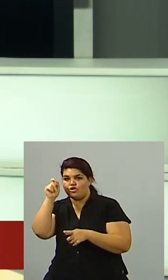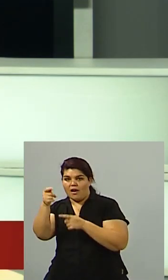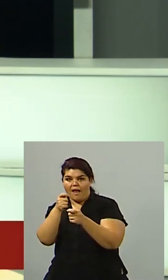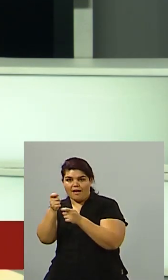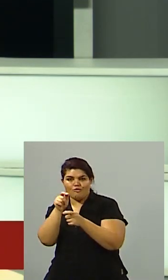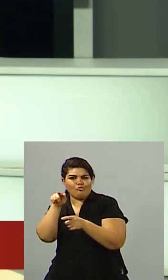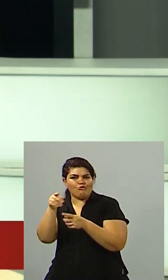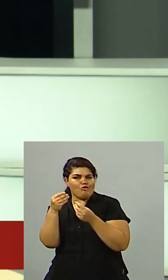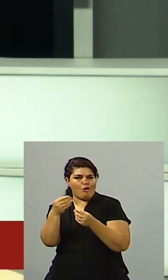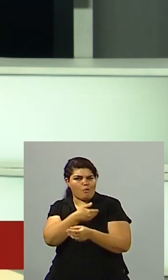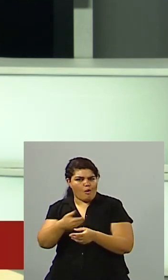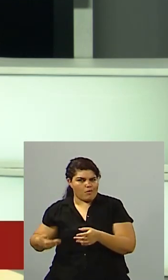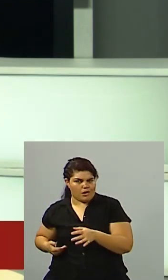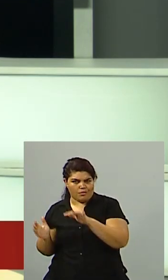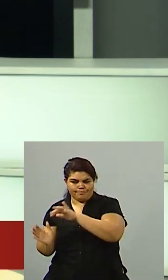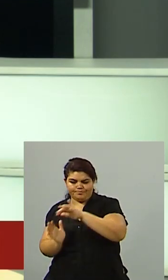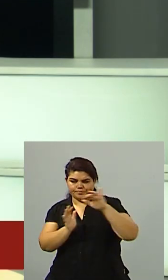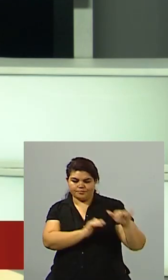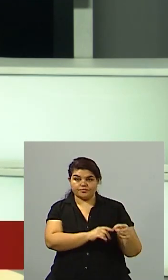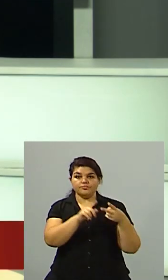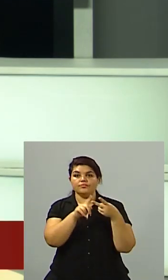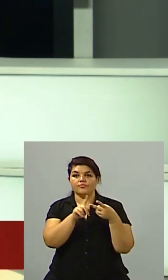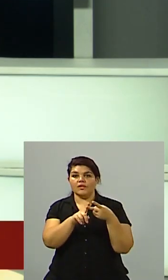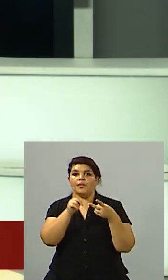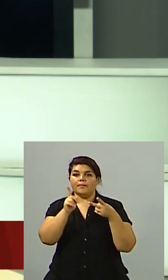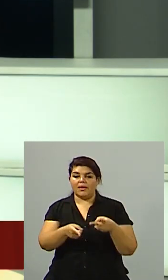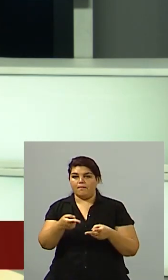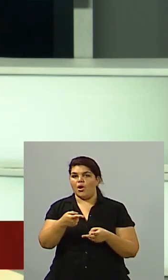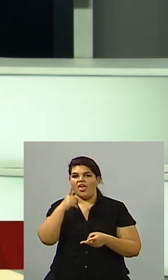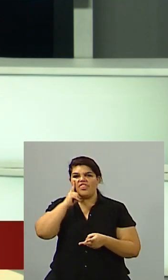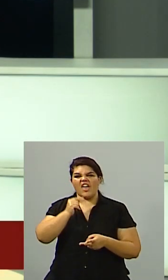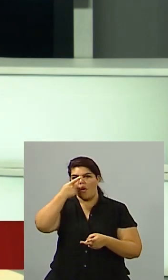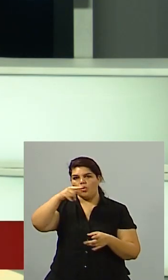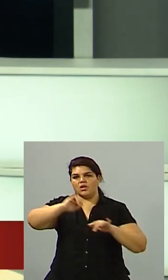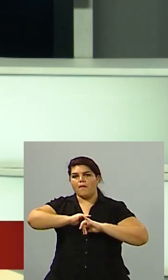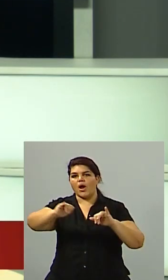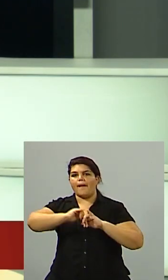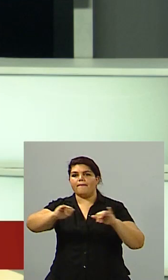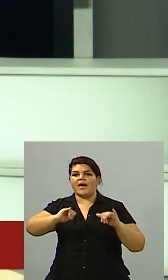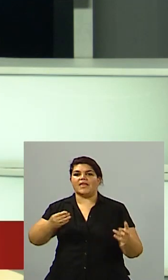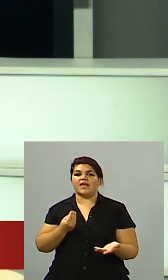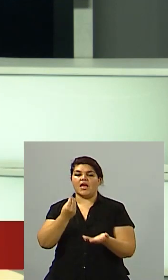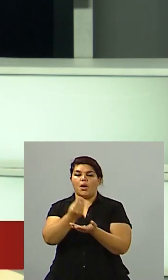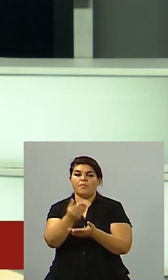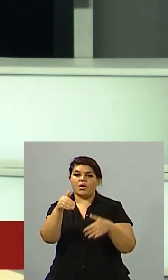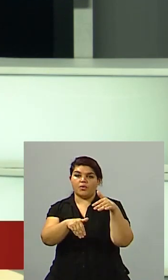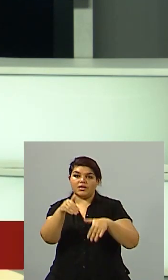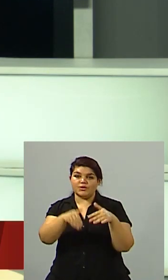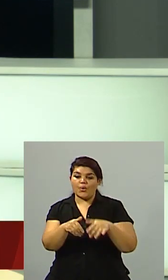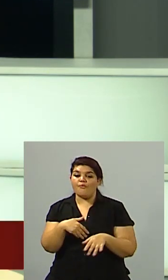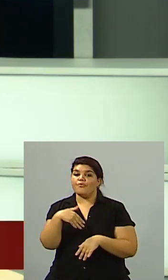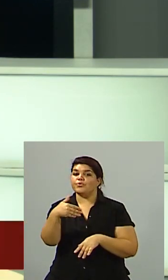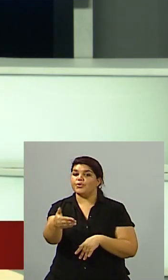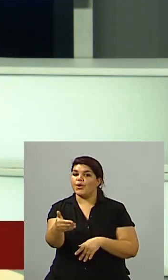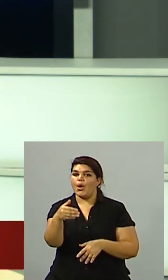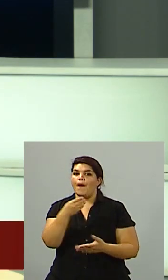por supuesto nos tenemos que meter de lleno en los últimos días de la campaña electoral. Estamos a días de una nueva elección presidencial,